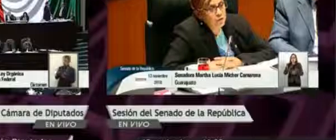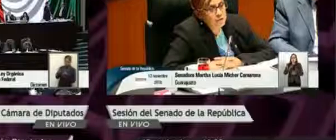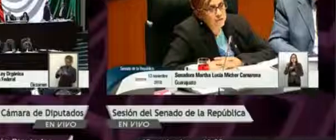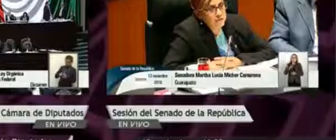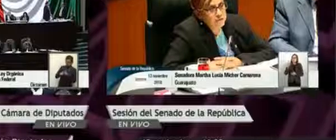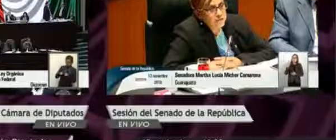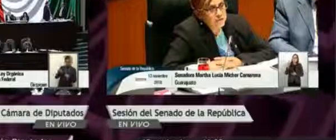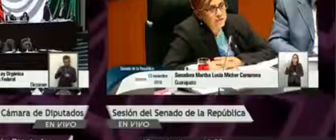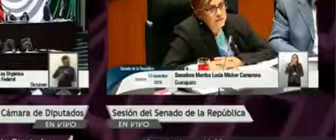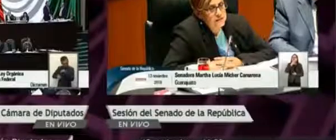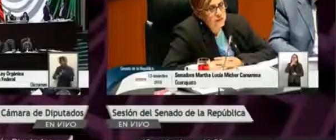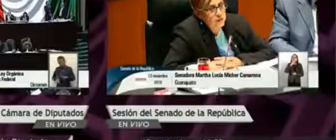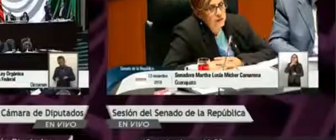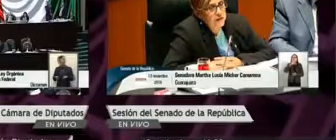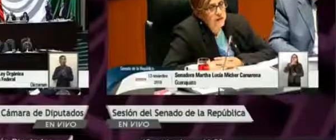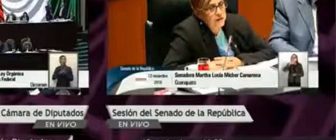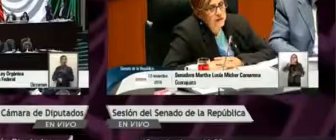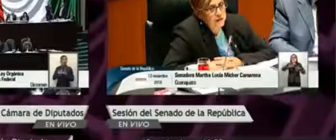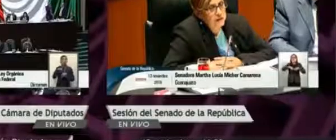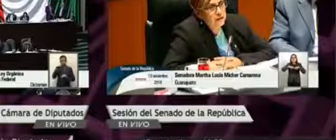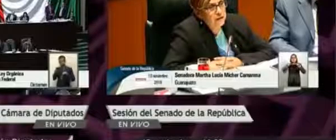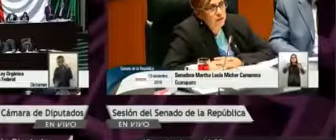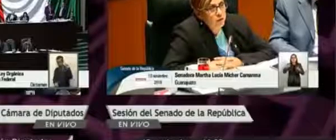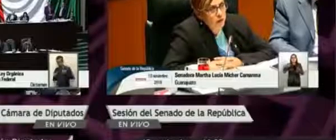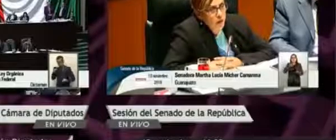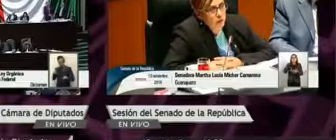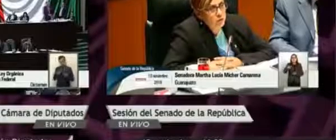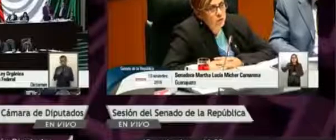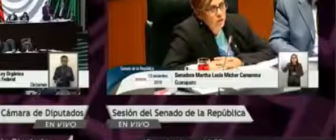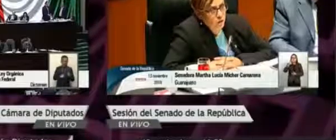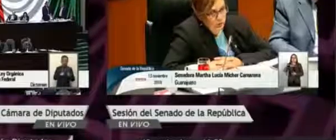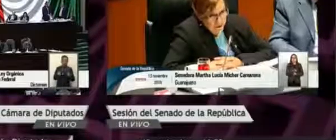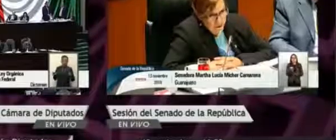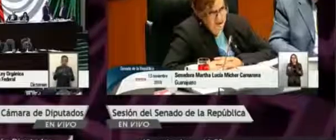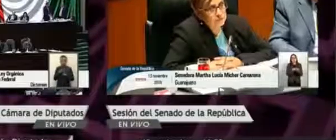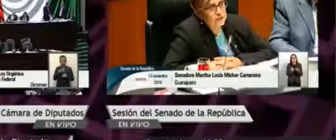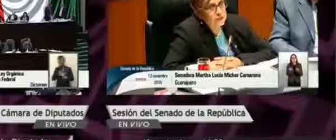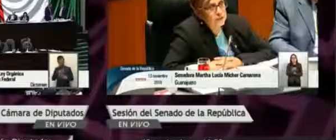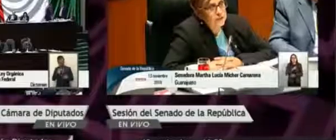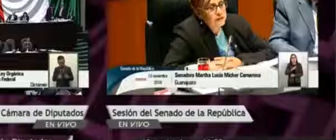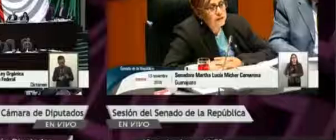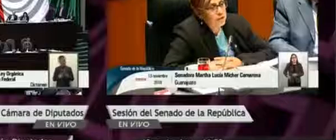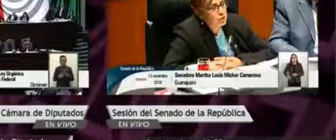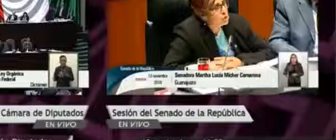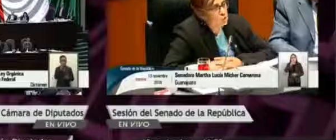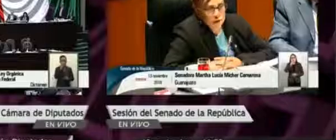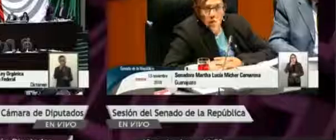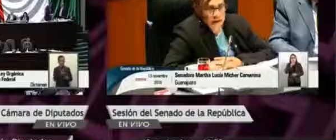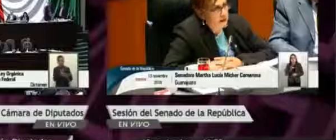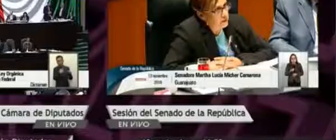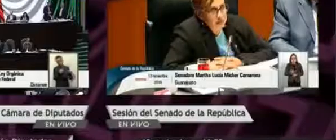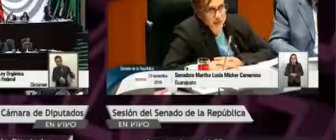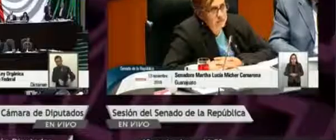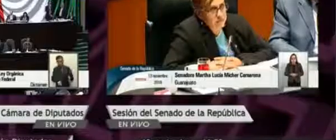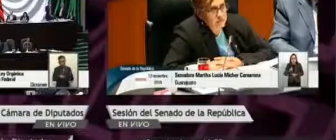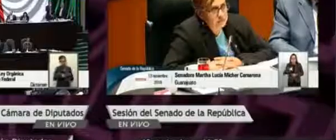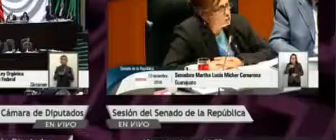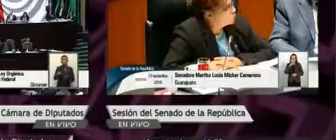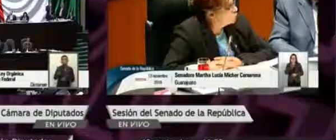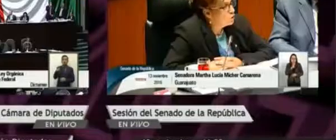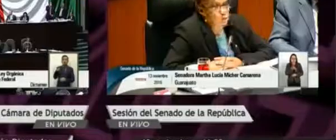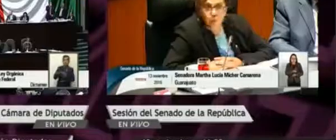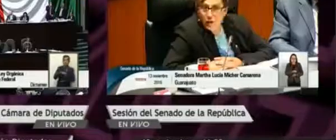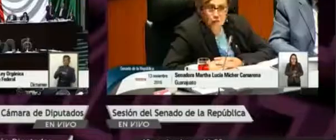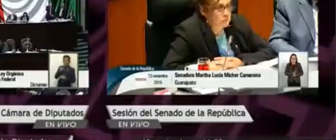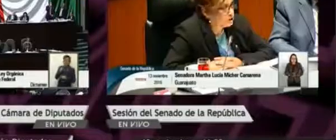la desigualdad, la inequidad, la deserción escolar, la falta de profesionalización, la exclusión y oportunidades